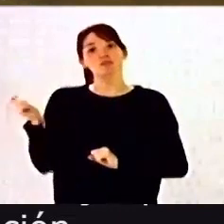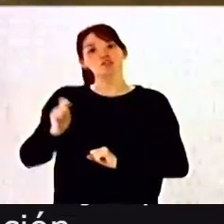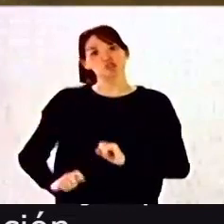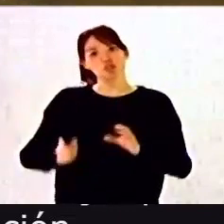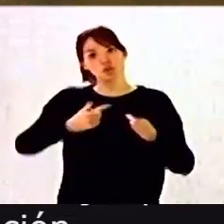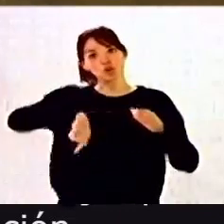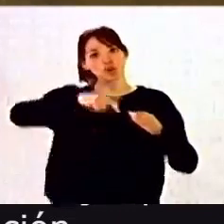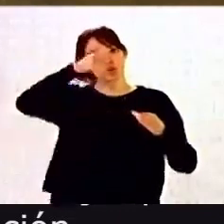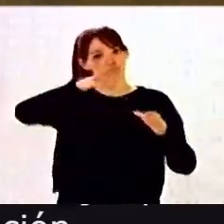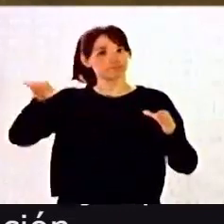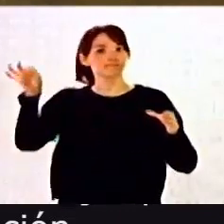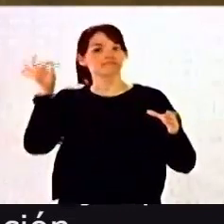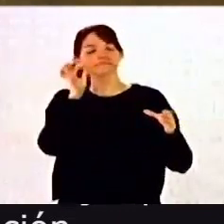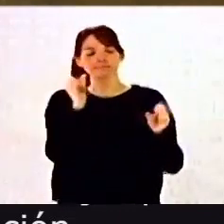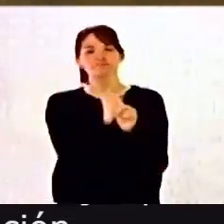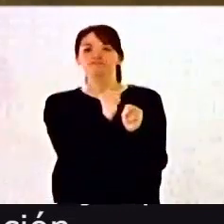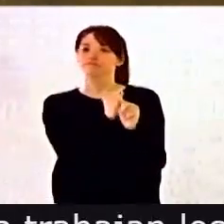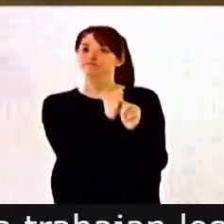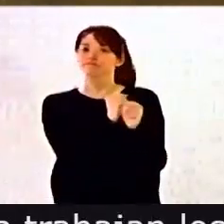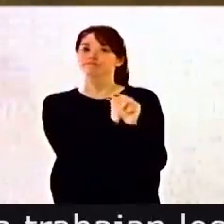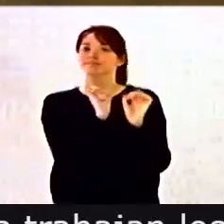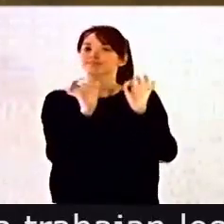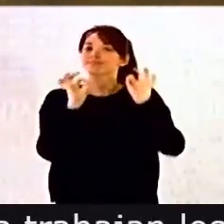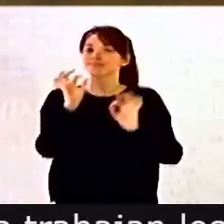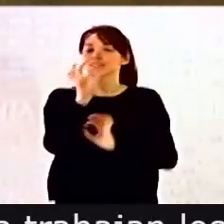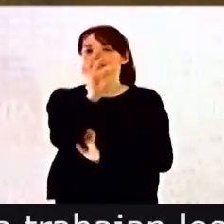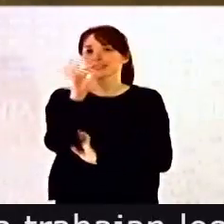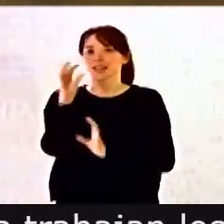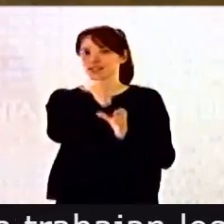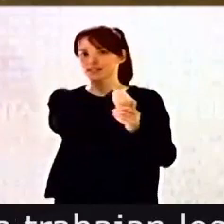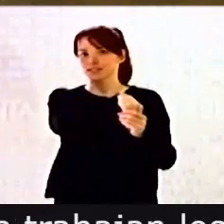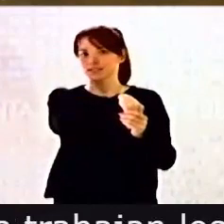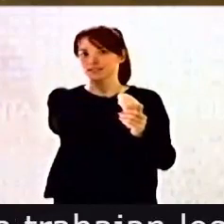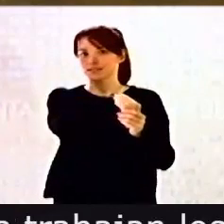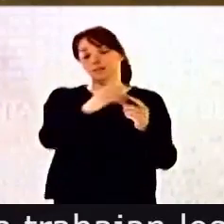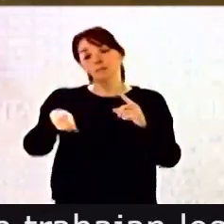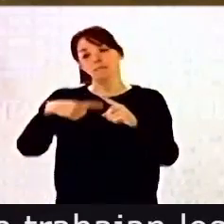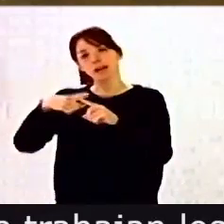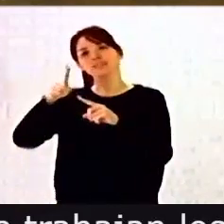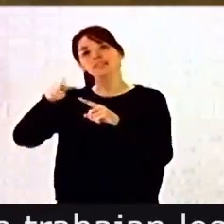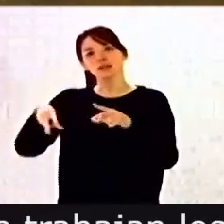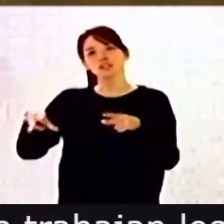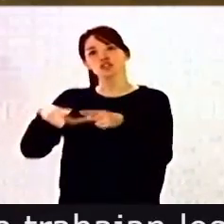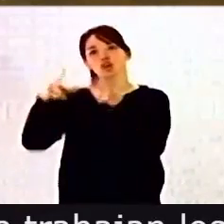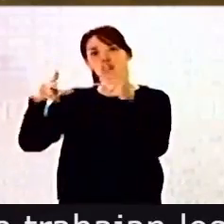nuestras profesionales del sistema sanitario y del sociosanitario.